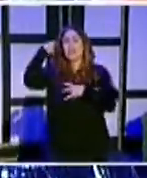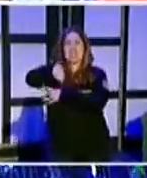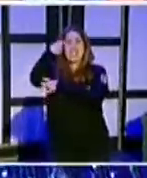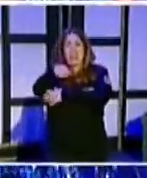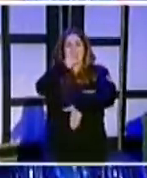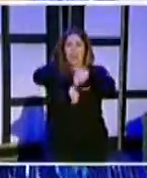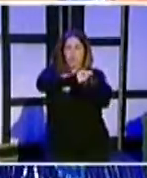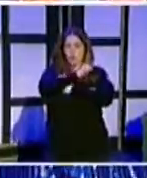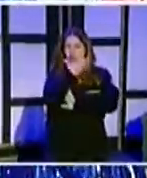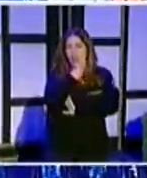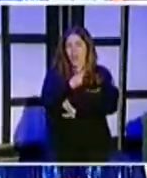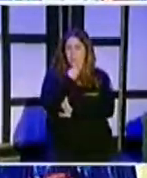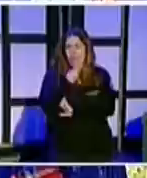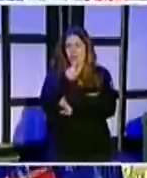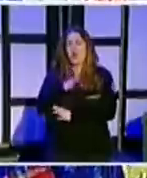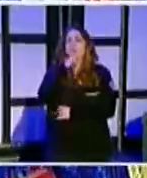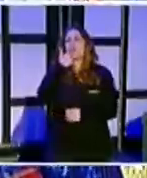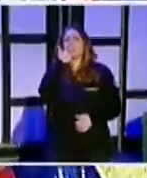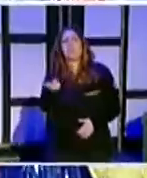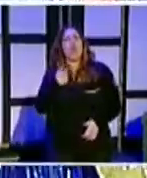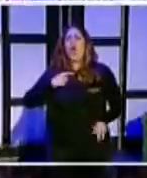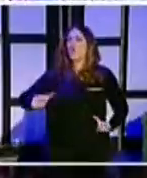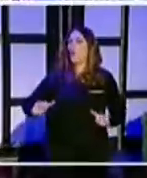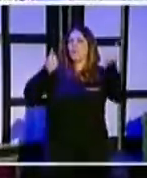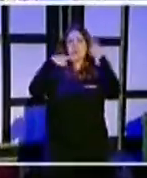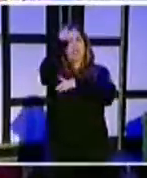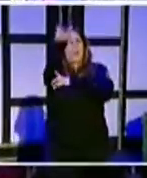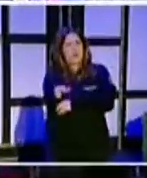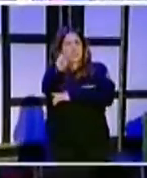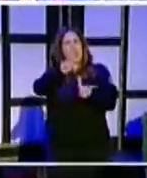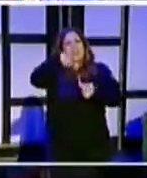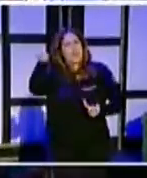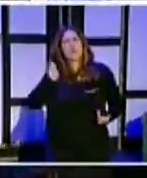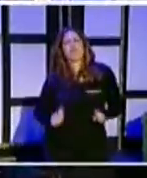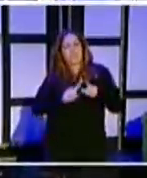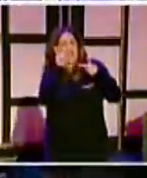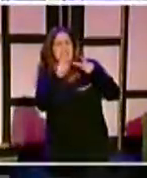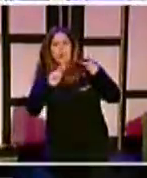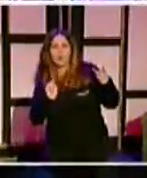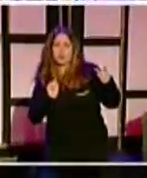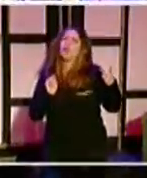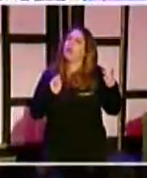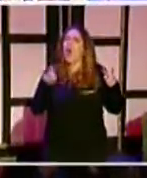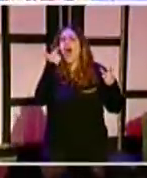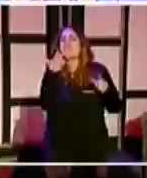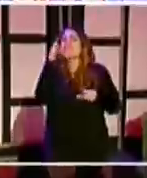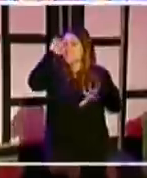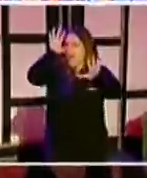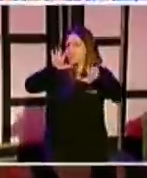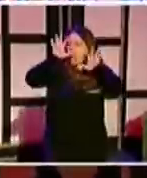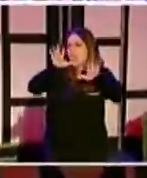Cuando se marchó Bonet. Lo primero es la persona, después lo profesional. A ver si se aplica el cuento.